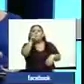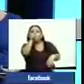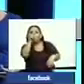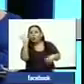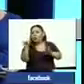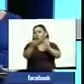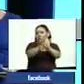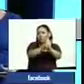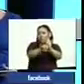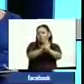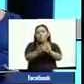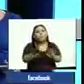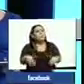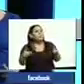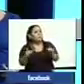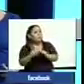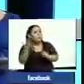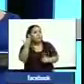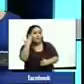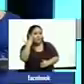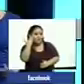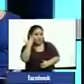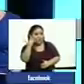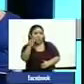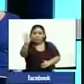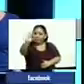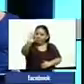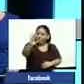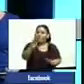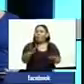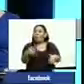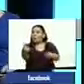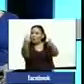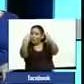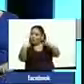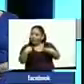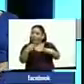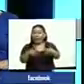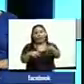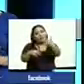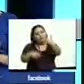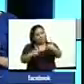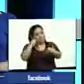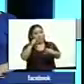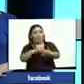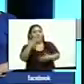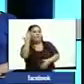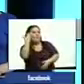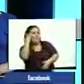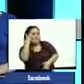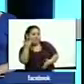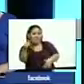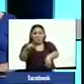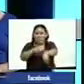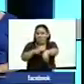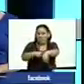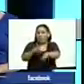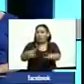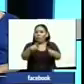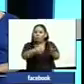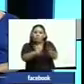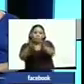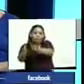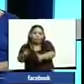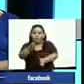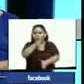Instagram y por supuesto Facebook De hecho saludos para todos los que nos ven en nuestra transmisión en vivo y hoy sí vamos a pasar con más